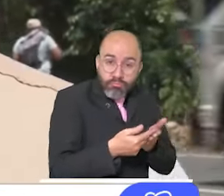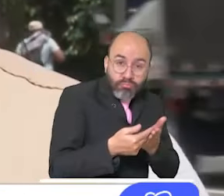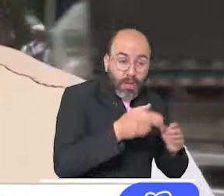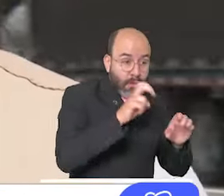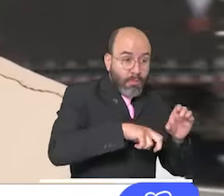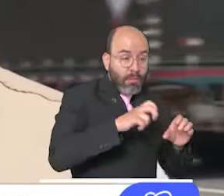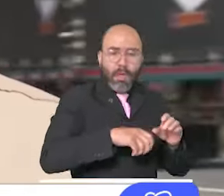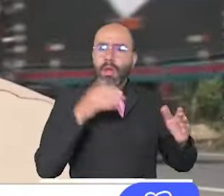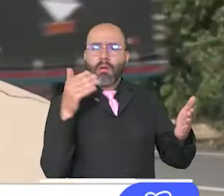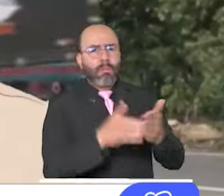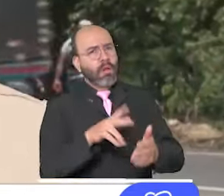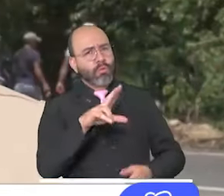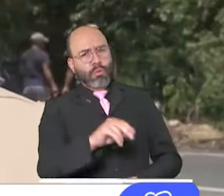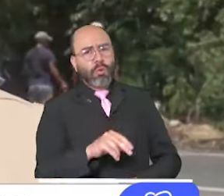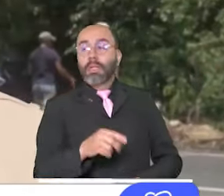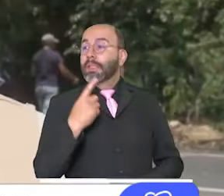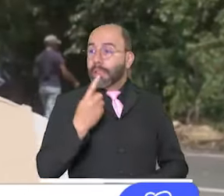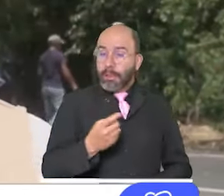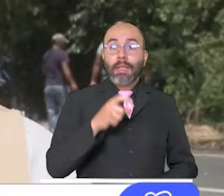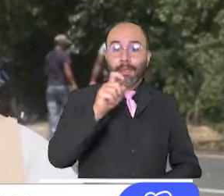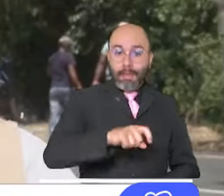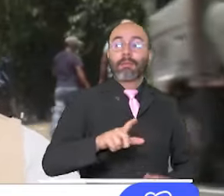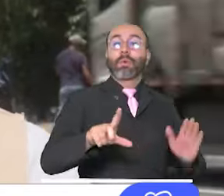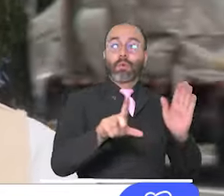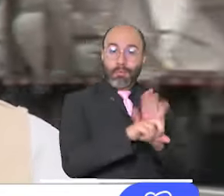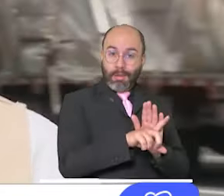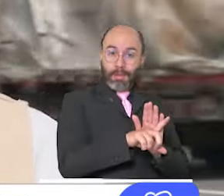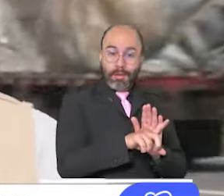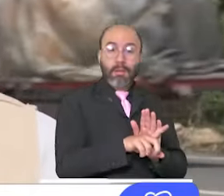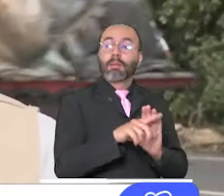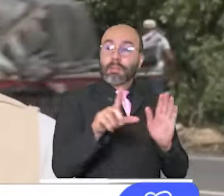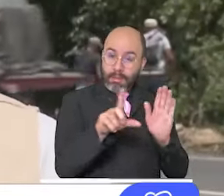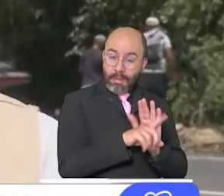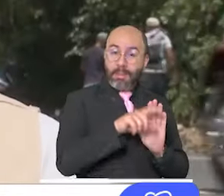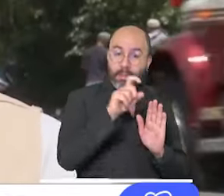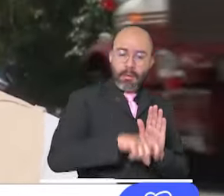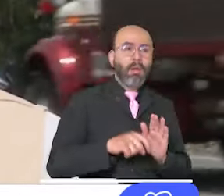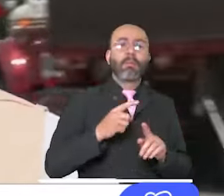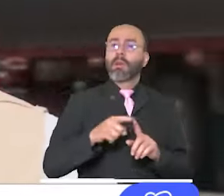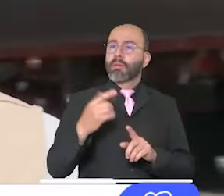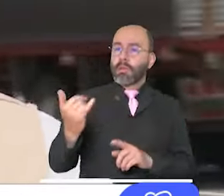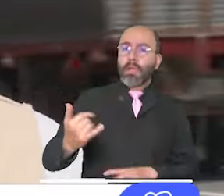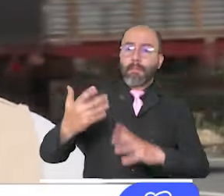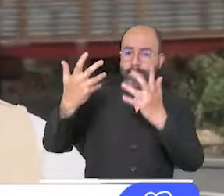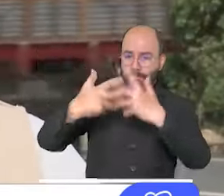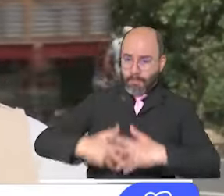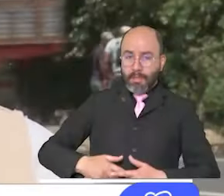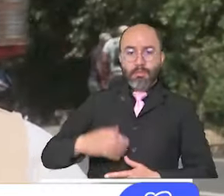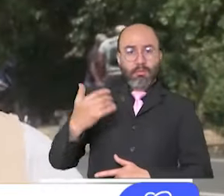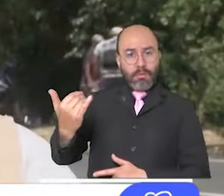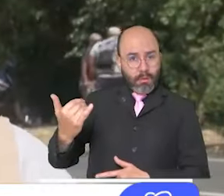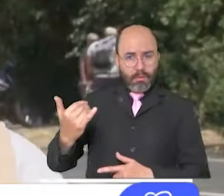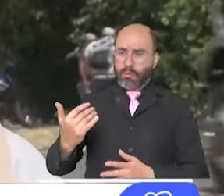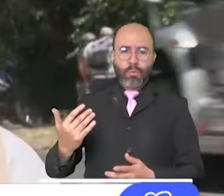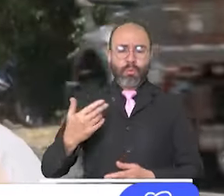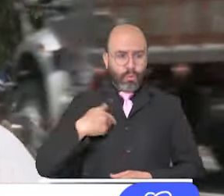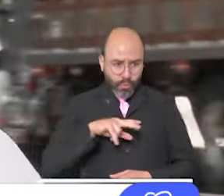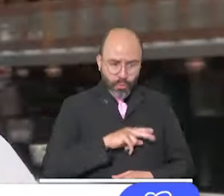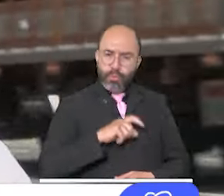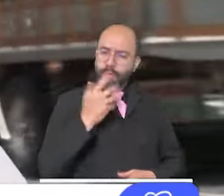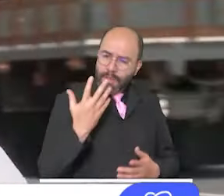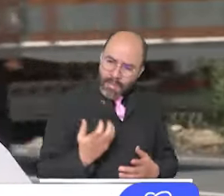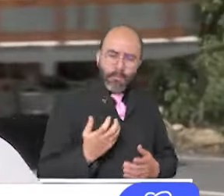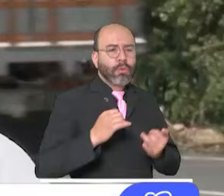que ellos nos mandan a formalizar y y a legalizar de manos de multinacional nosotros queremos ser mineros